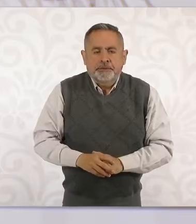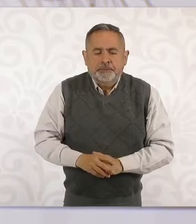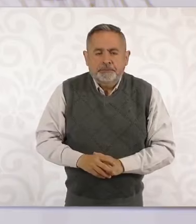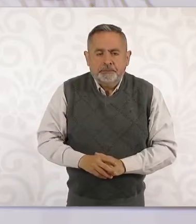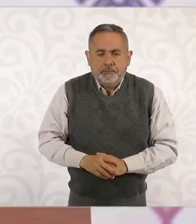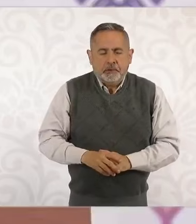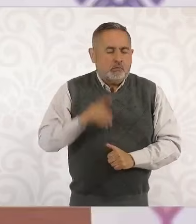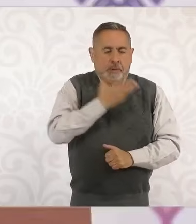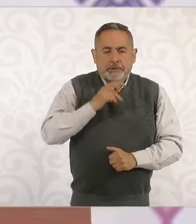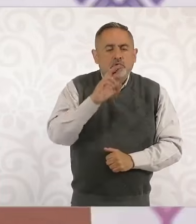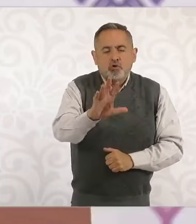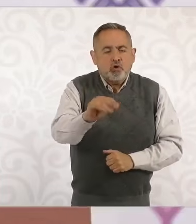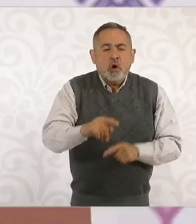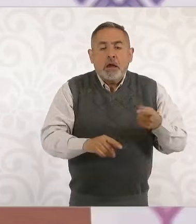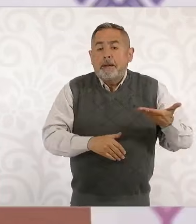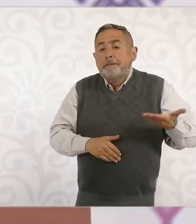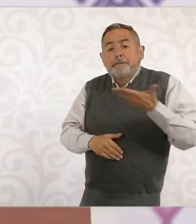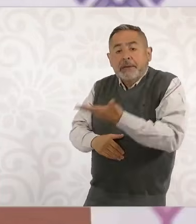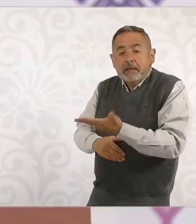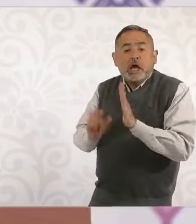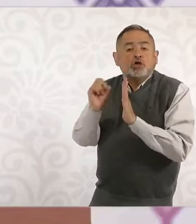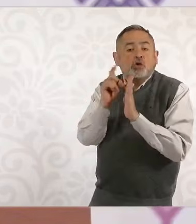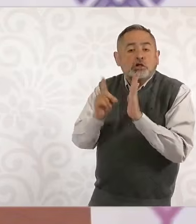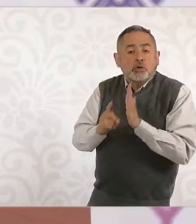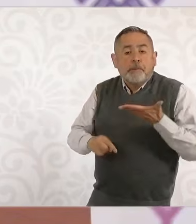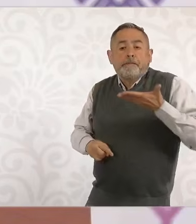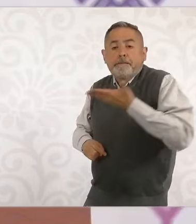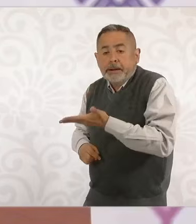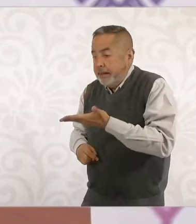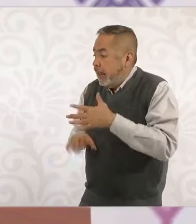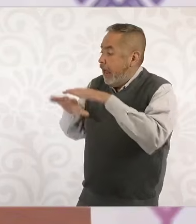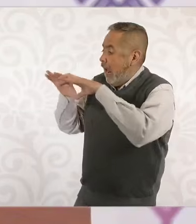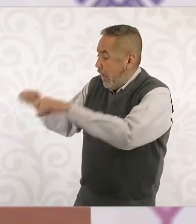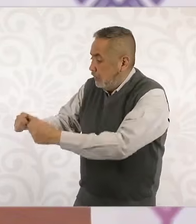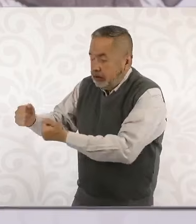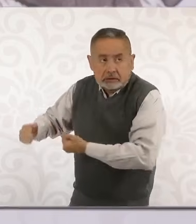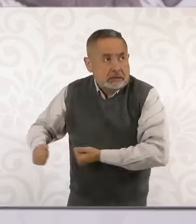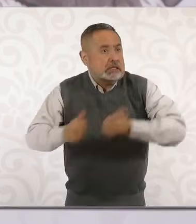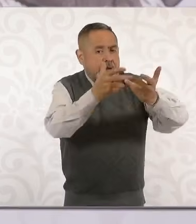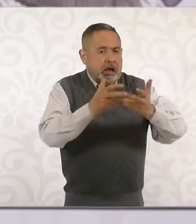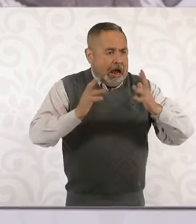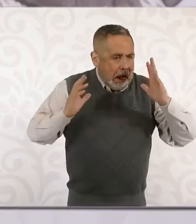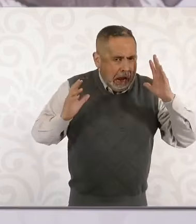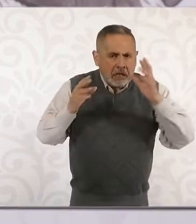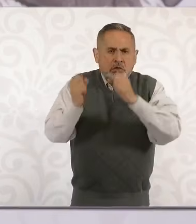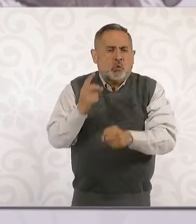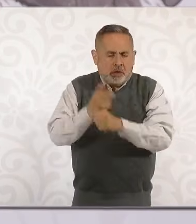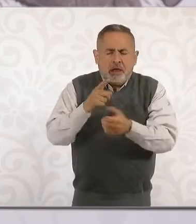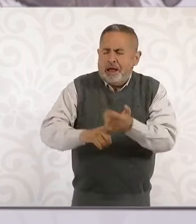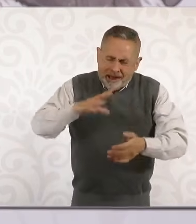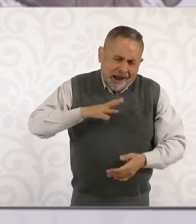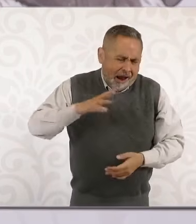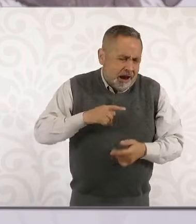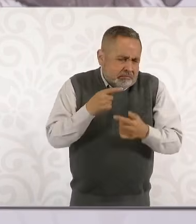de ellos, ya sea de extradición o el mecanismo que se ha usado de seguridad nacional. y